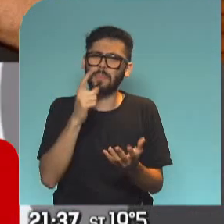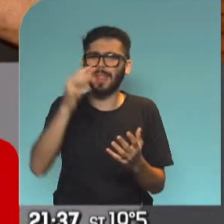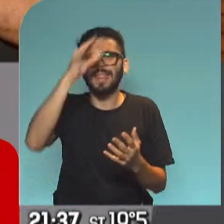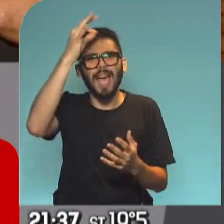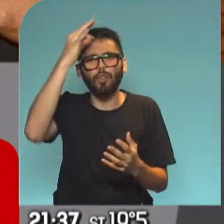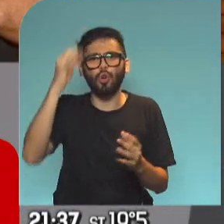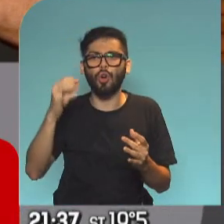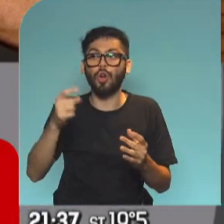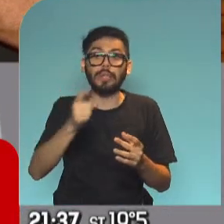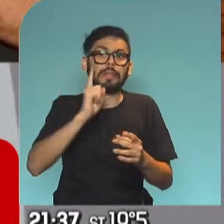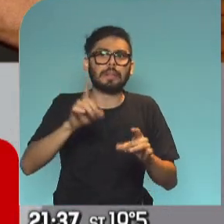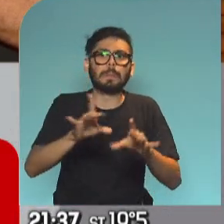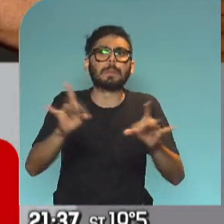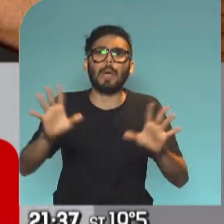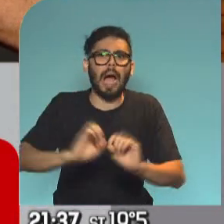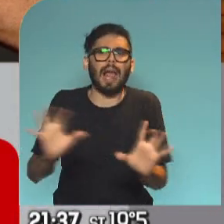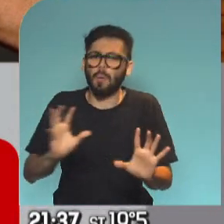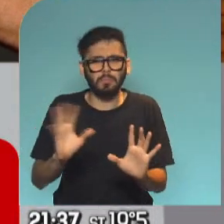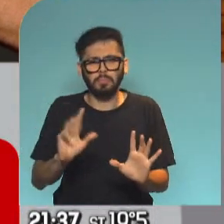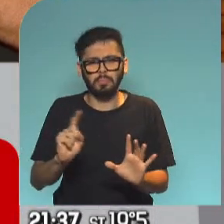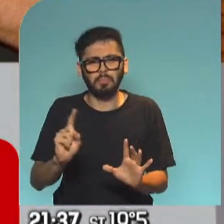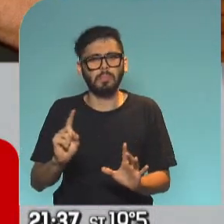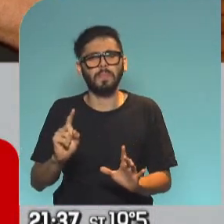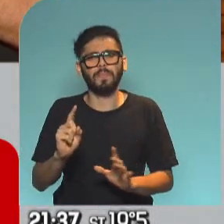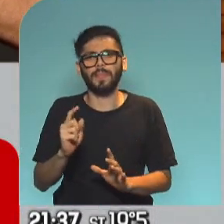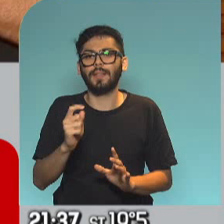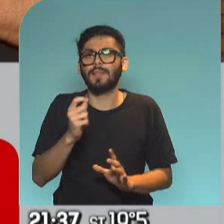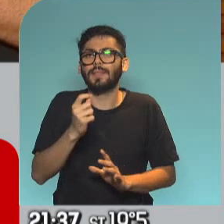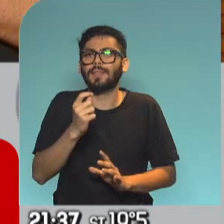infeccioso si podemos desarrollarlo con la misma